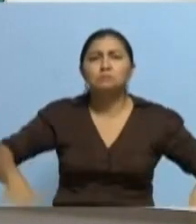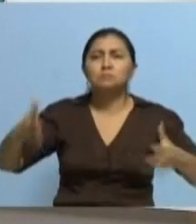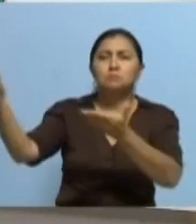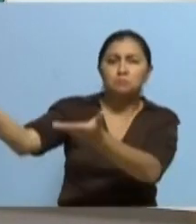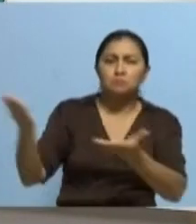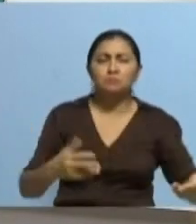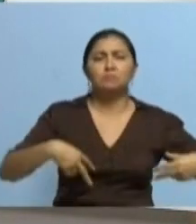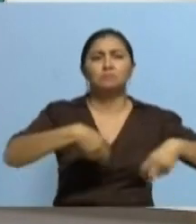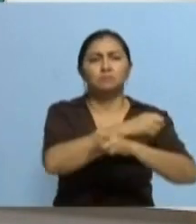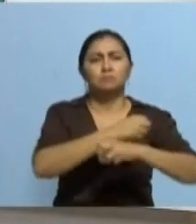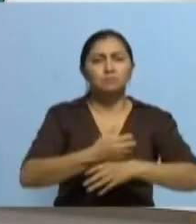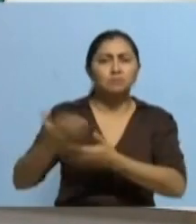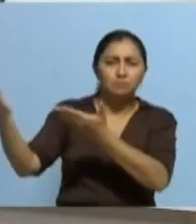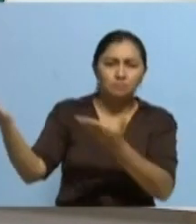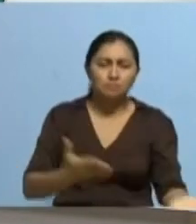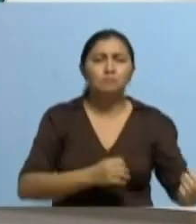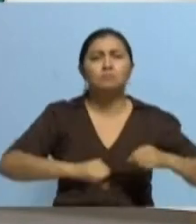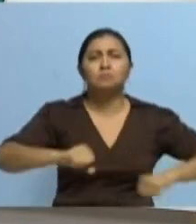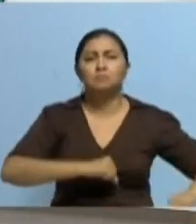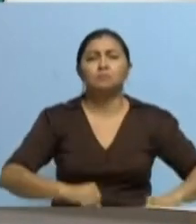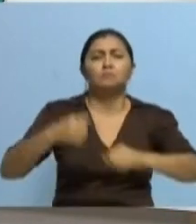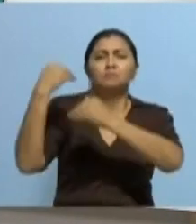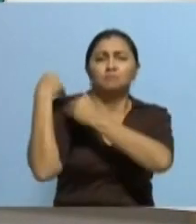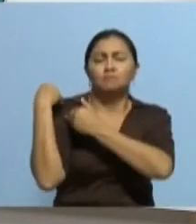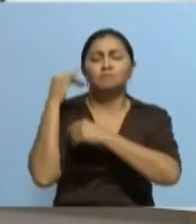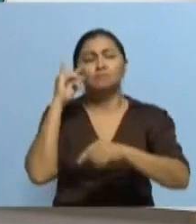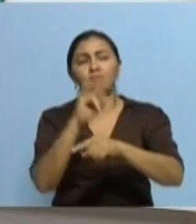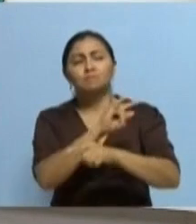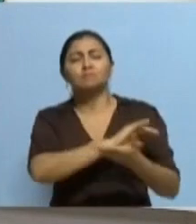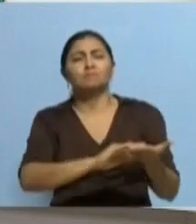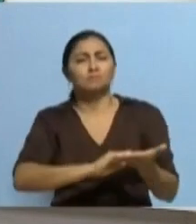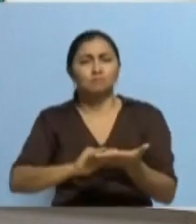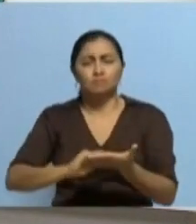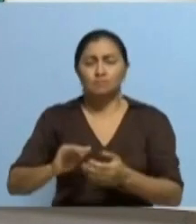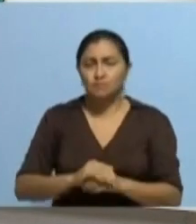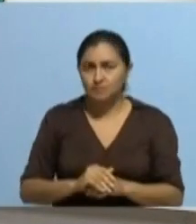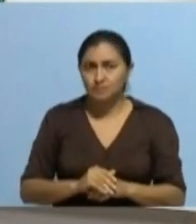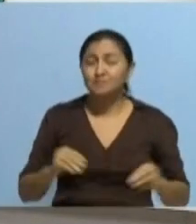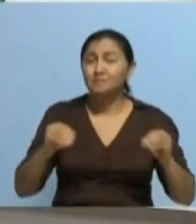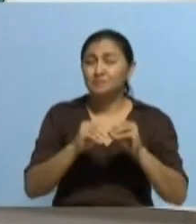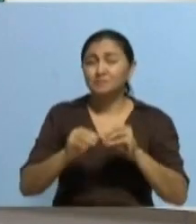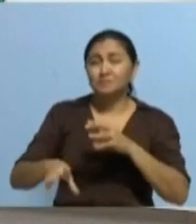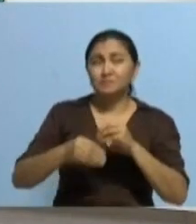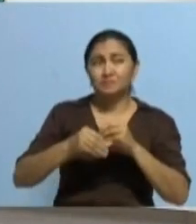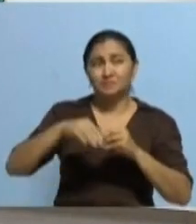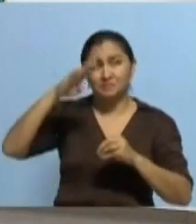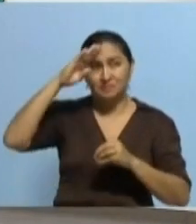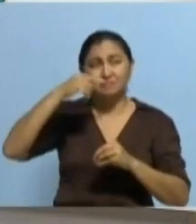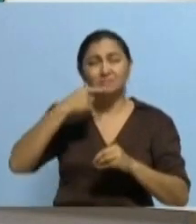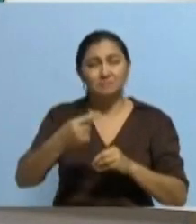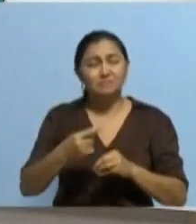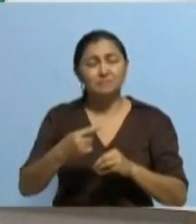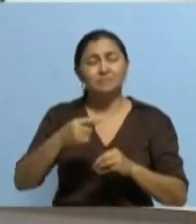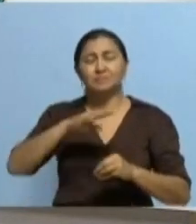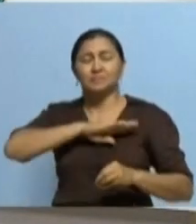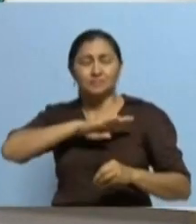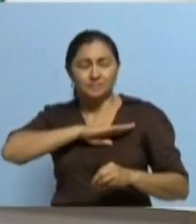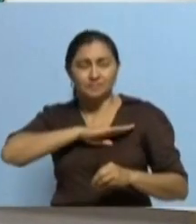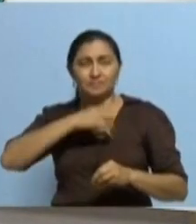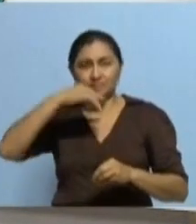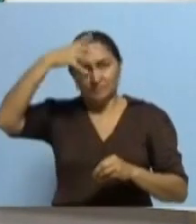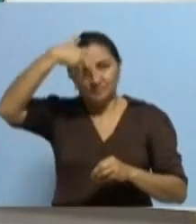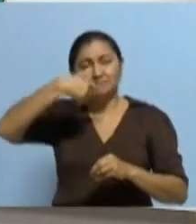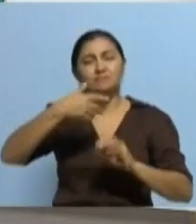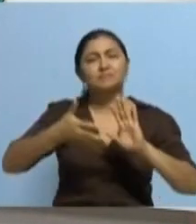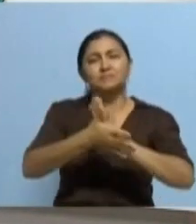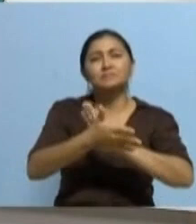de su operación, de su financiamiento y también de su mantenimiento. Además, Blanca indicó que también están supuestos para ponerse al frente de